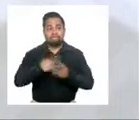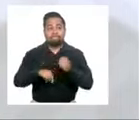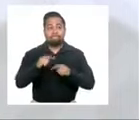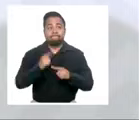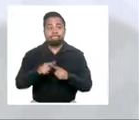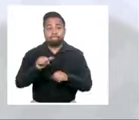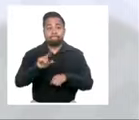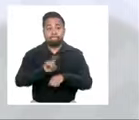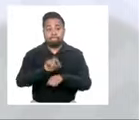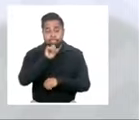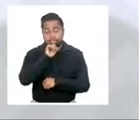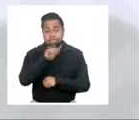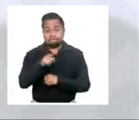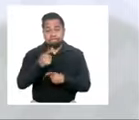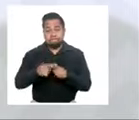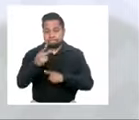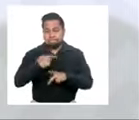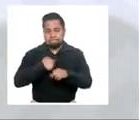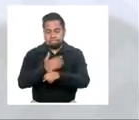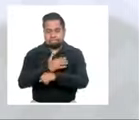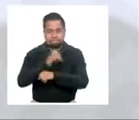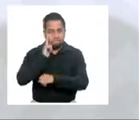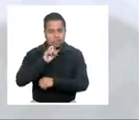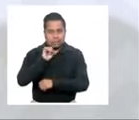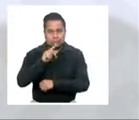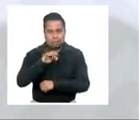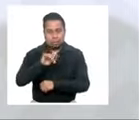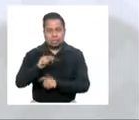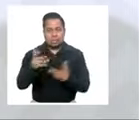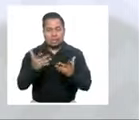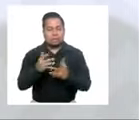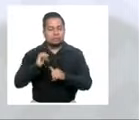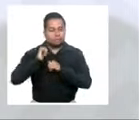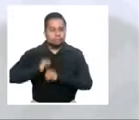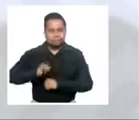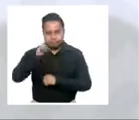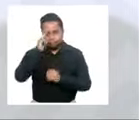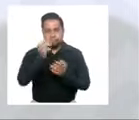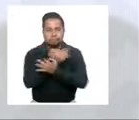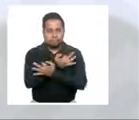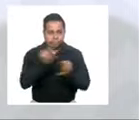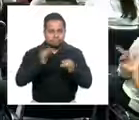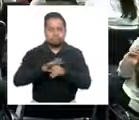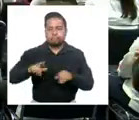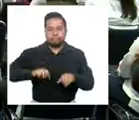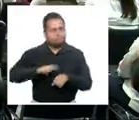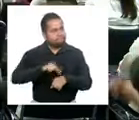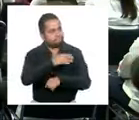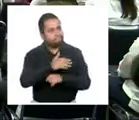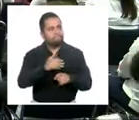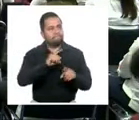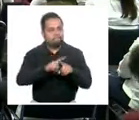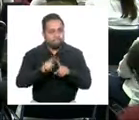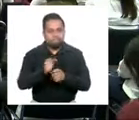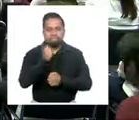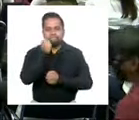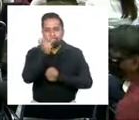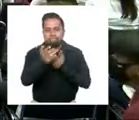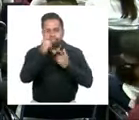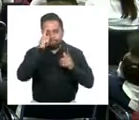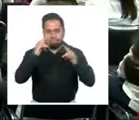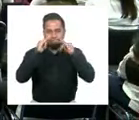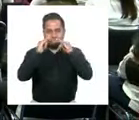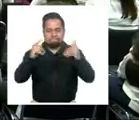porque hoy también está nuestra compañera Silvia, quien es la encargada de dar a conocer, gobernador, todas las bondades en este